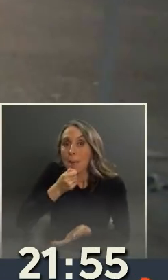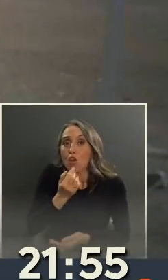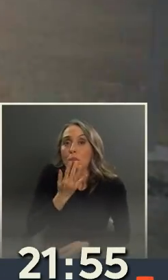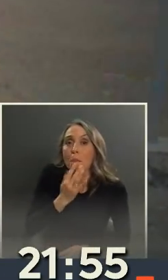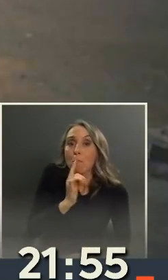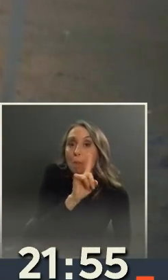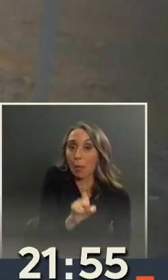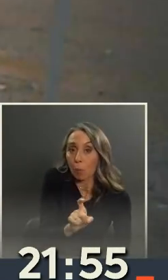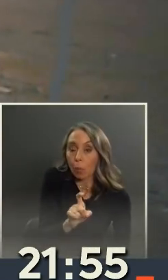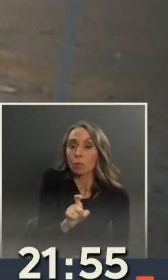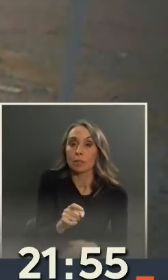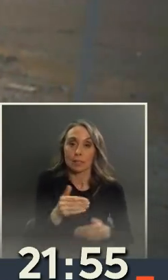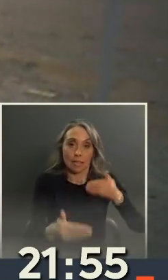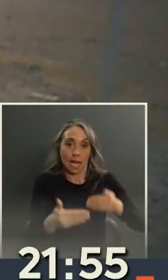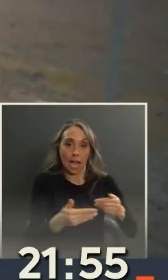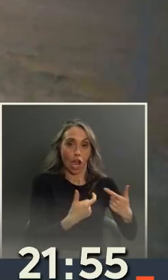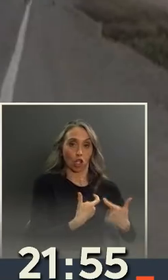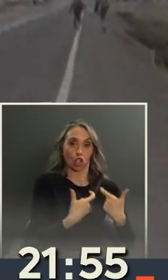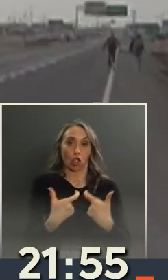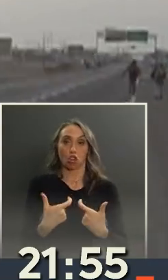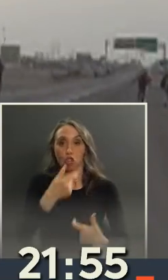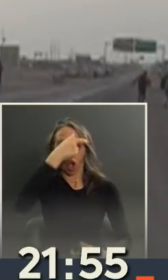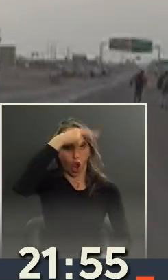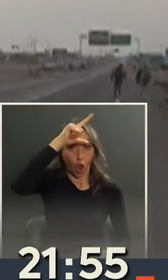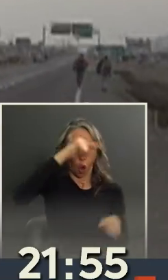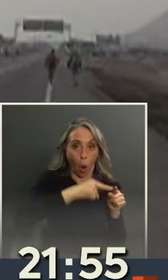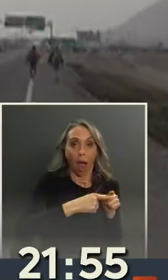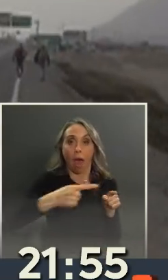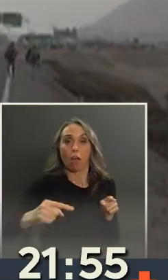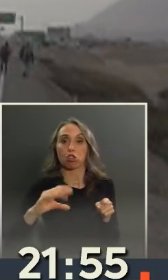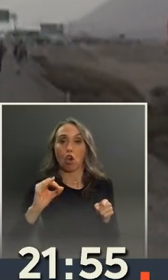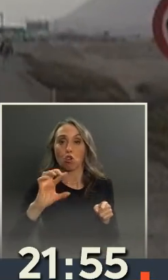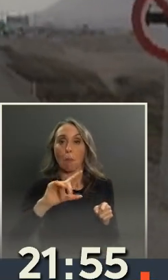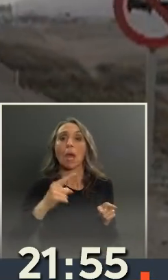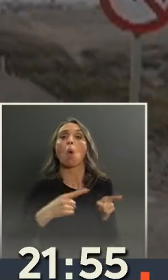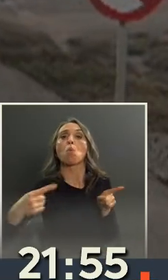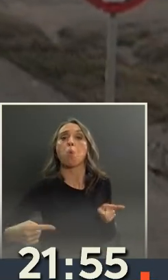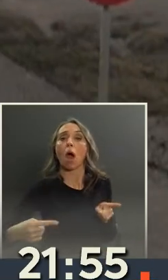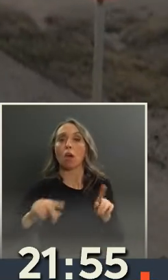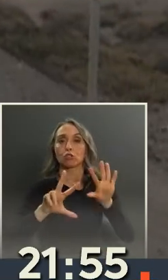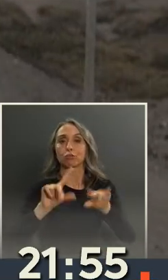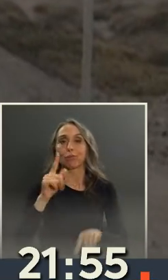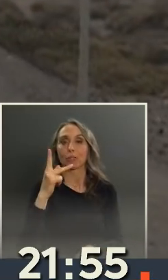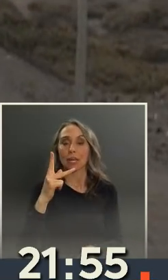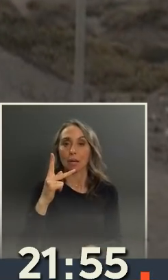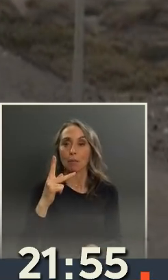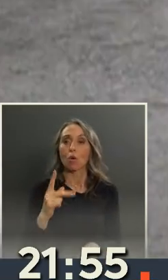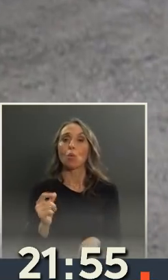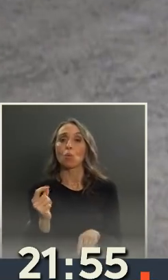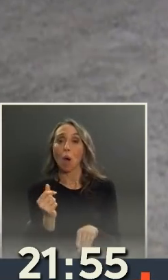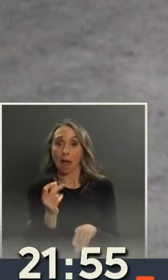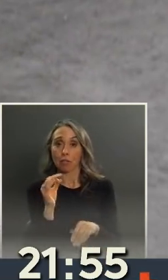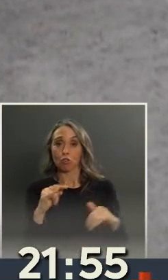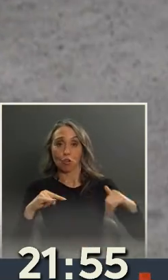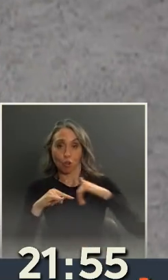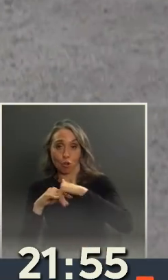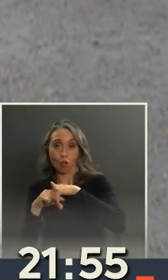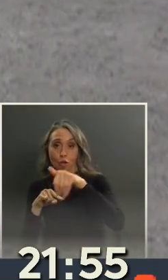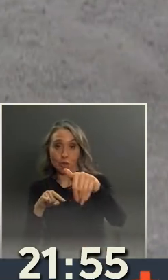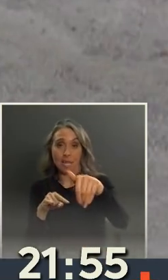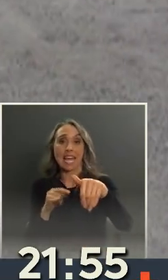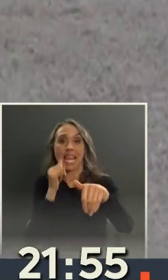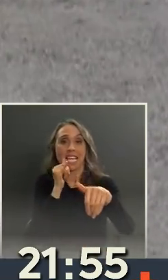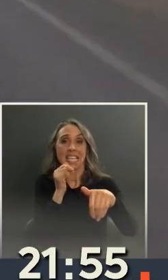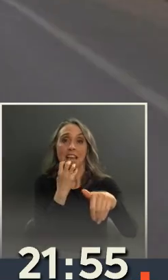Entre la aduana del Loa y Tocopilla hay 81 kilómetros y como les mostramos antes, el pasaje formal desde Iquique a Tocopilla cuesta 10